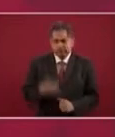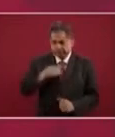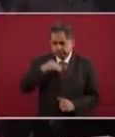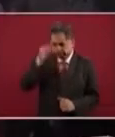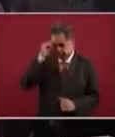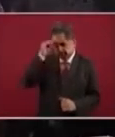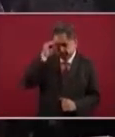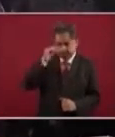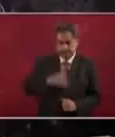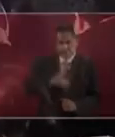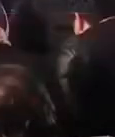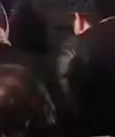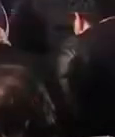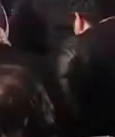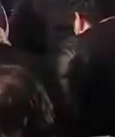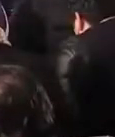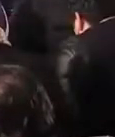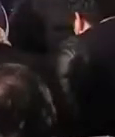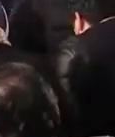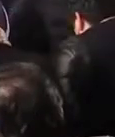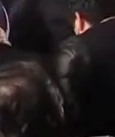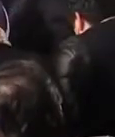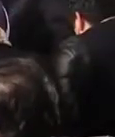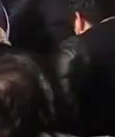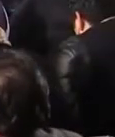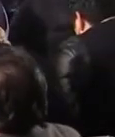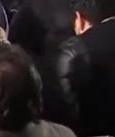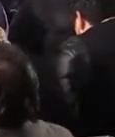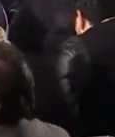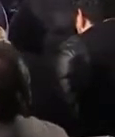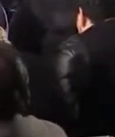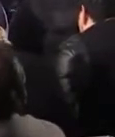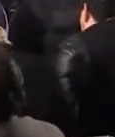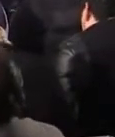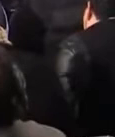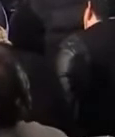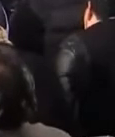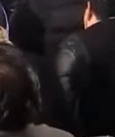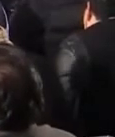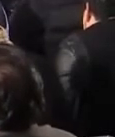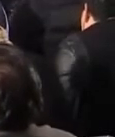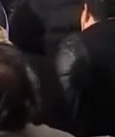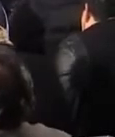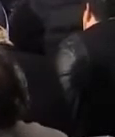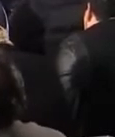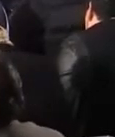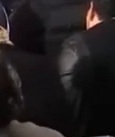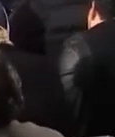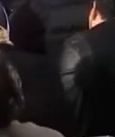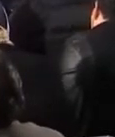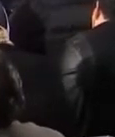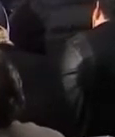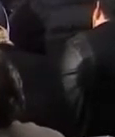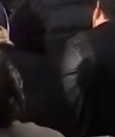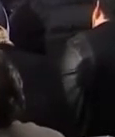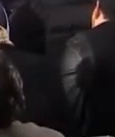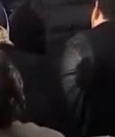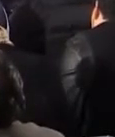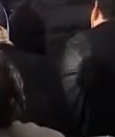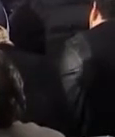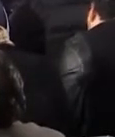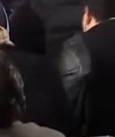hablamos como empresa, él tendrá desafortunadamente bajo las contingencias de buena parte de las actividades